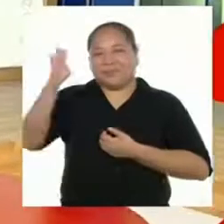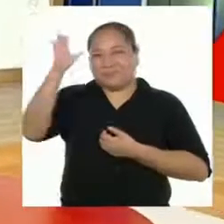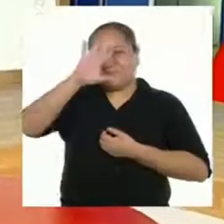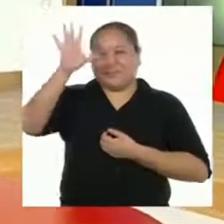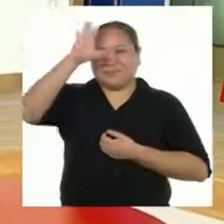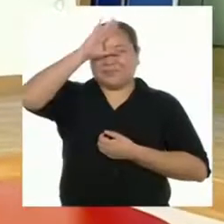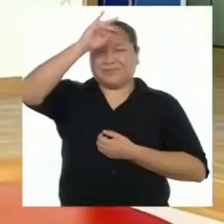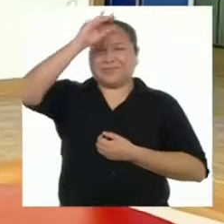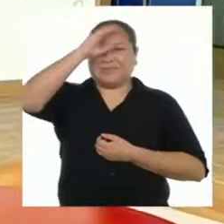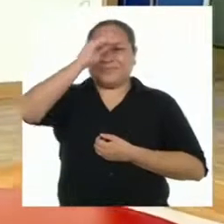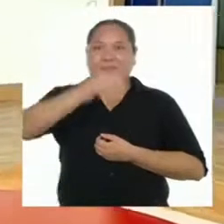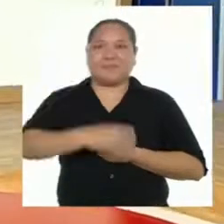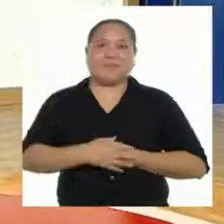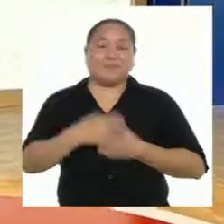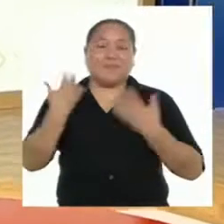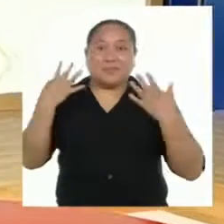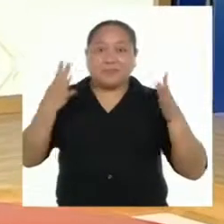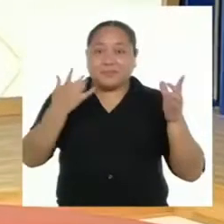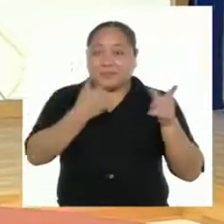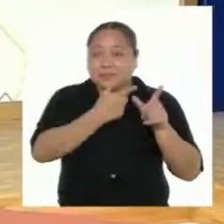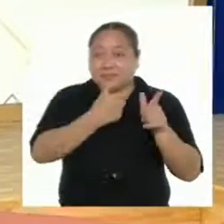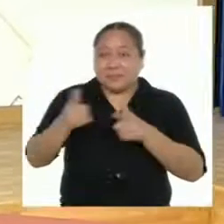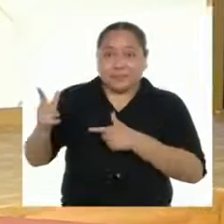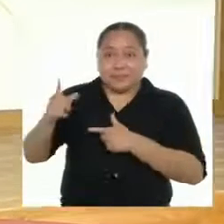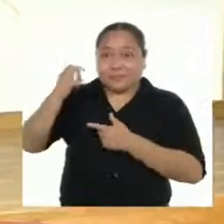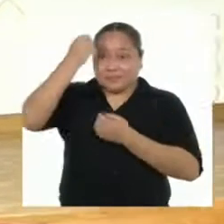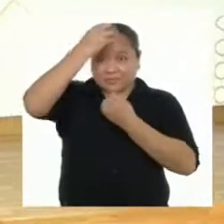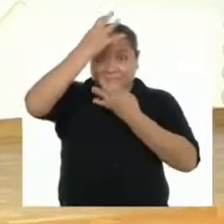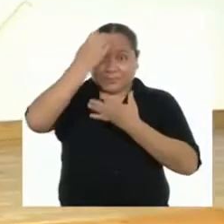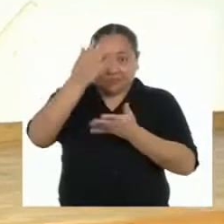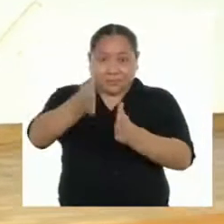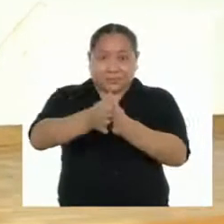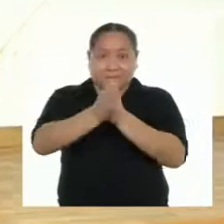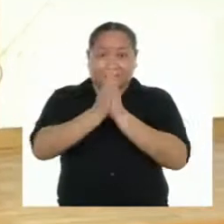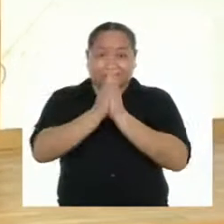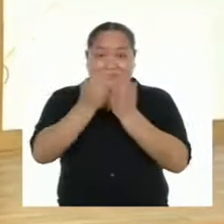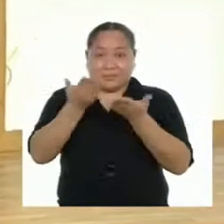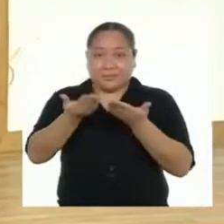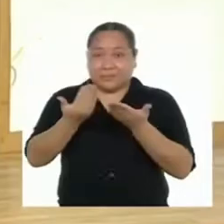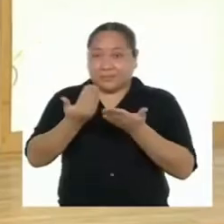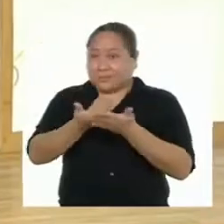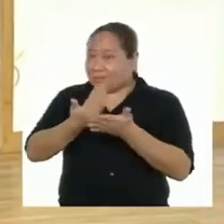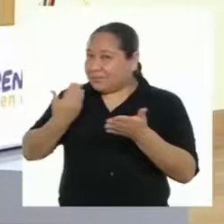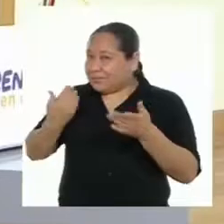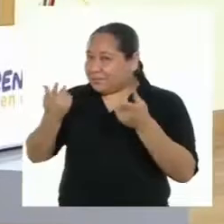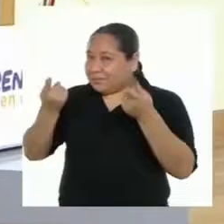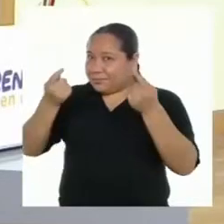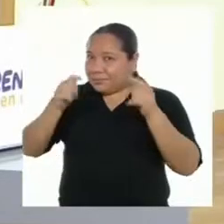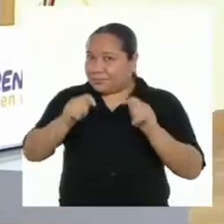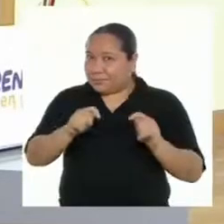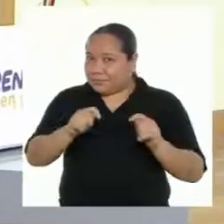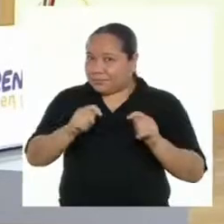Hola, chicas y chicos. ¿Ya tienen la información que les pedimos antes de la pausa?